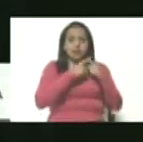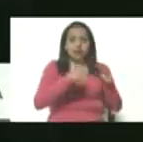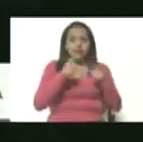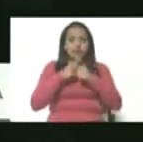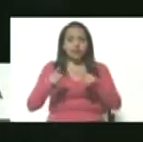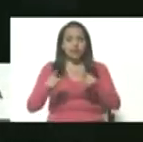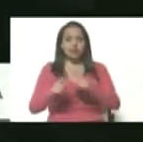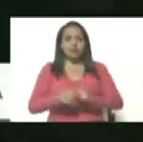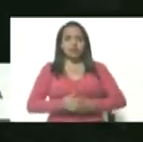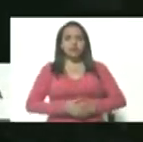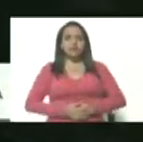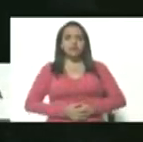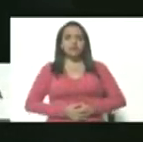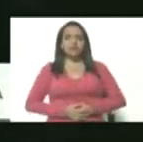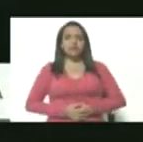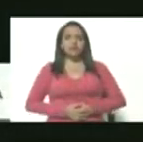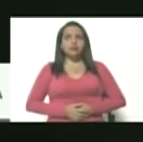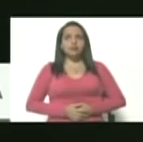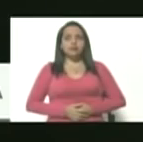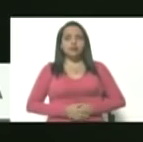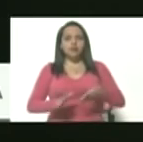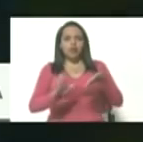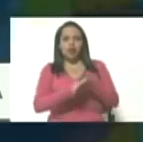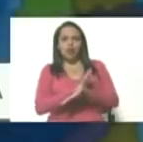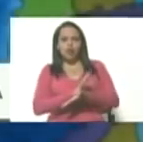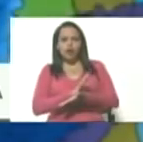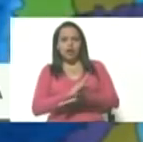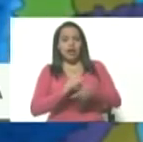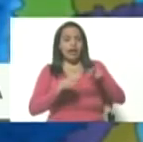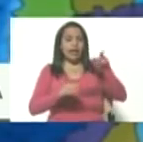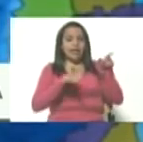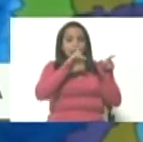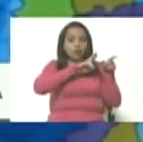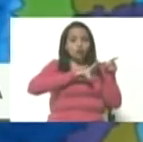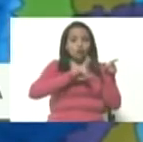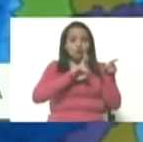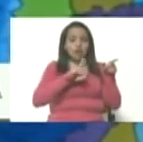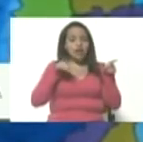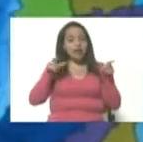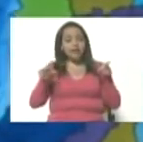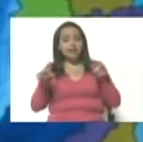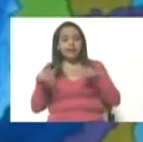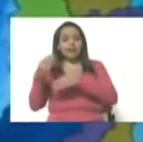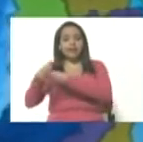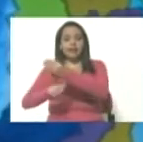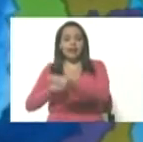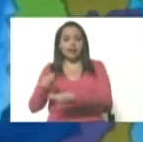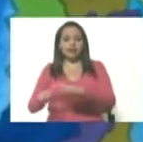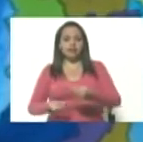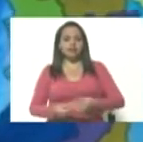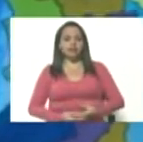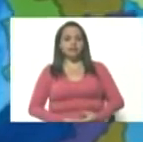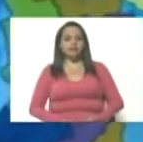pero diferenciada en el consumidor y en el productor.